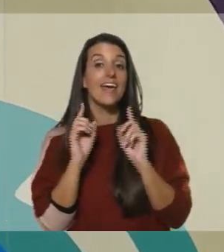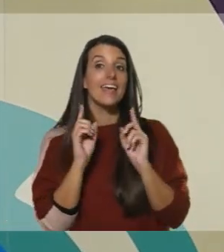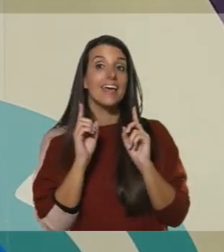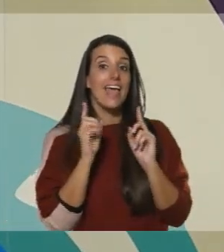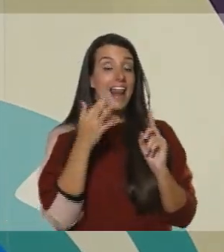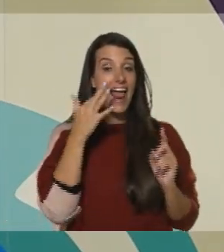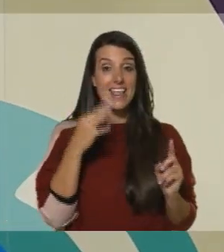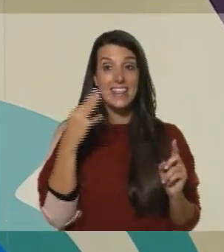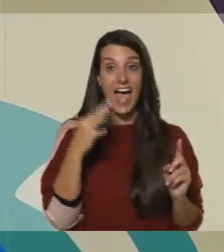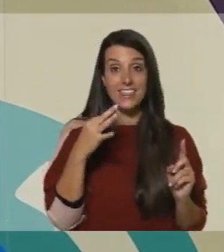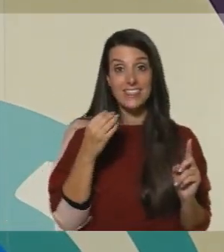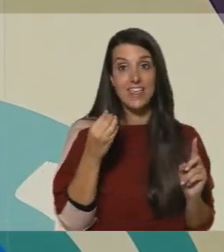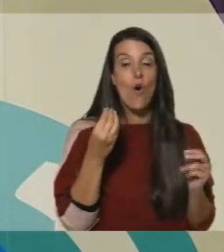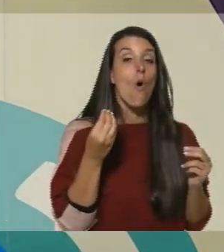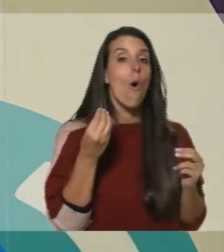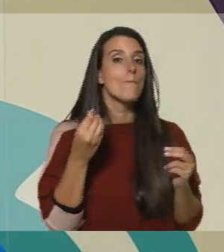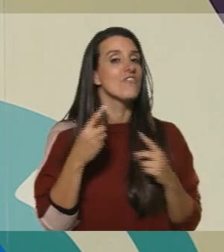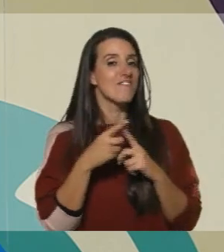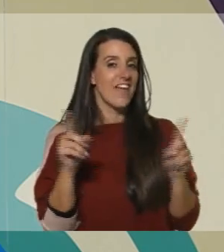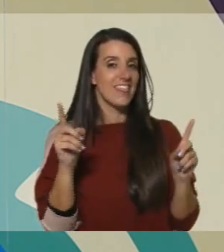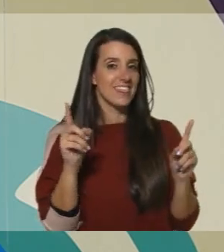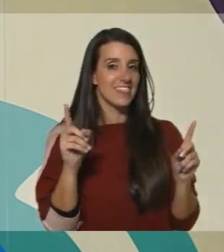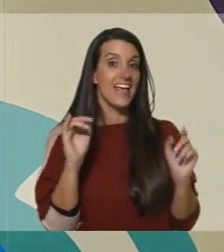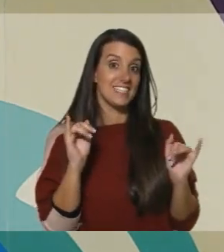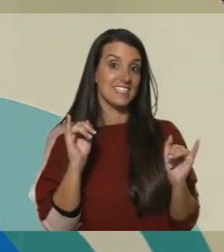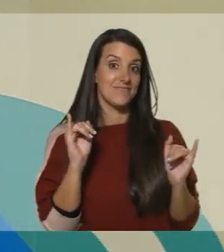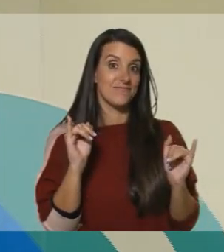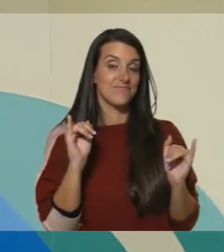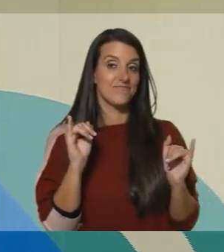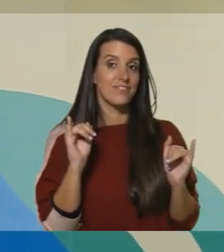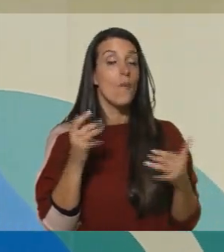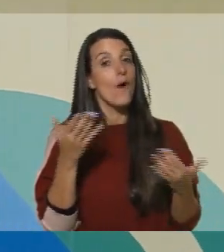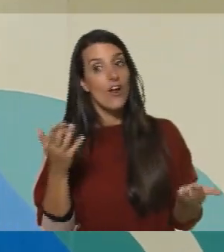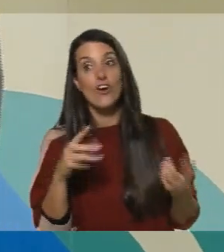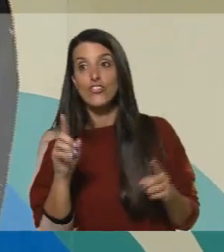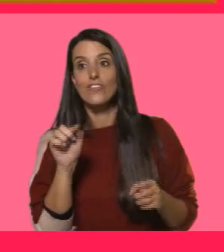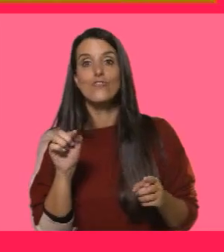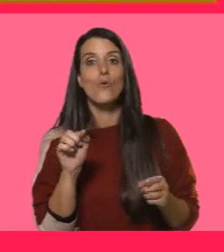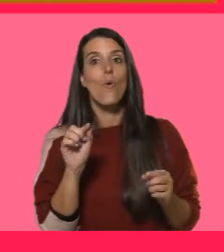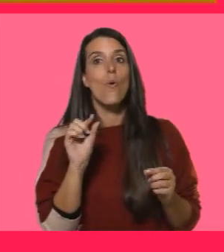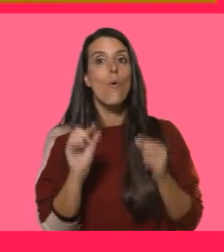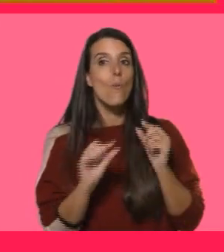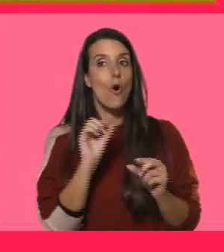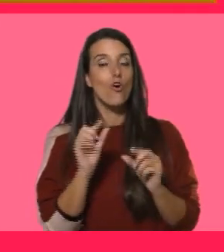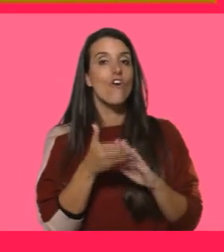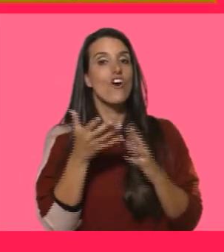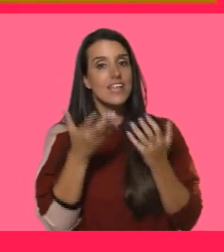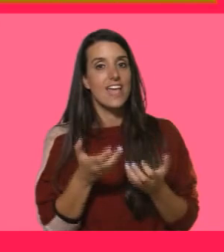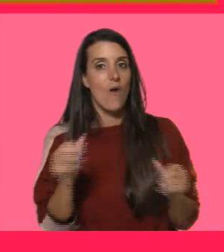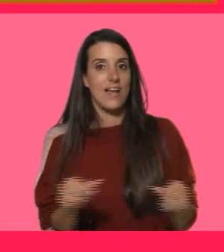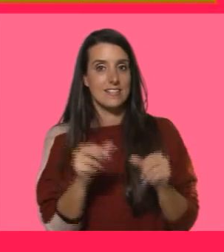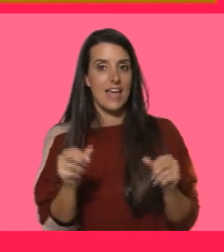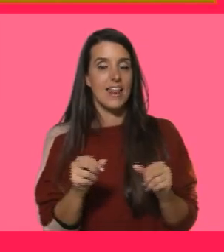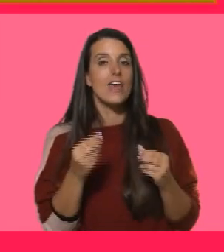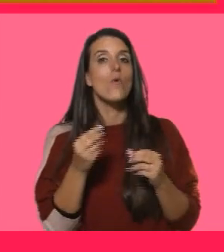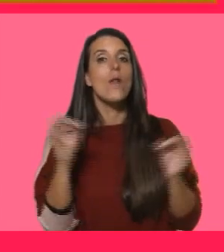Que en realidad se fundó de otra manera, digamos. Sí, sí, sí. Bueno, entonces eso es un poco lo que voy a intentar hacer.